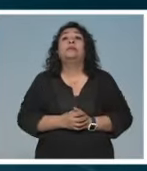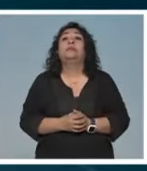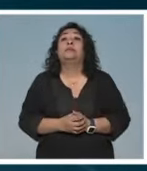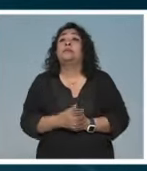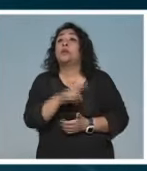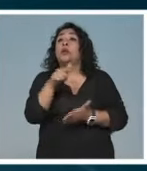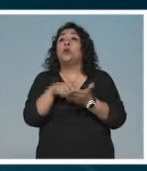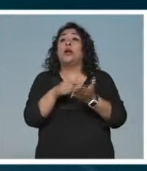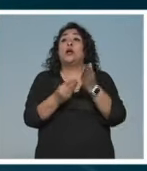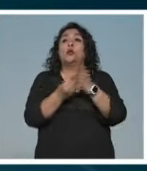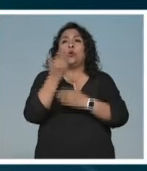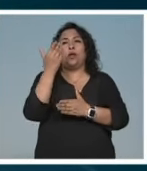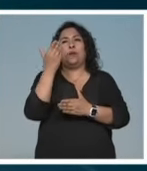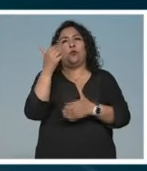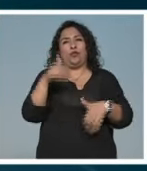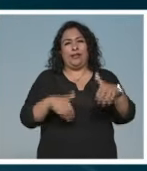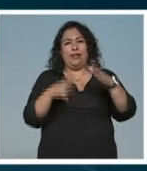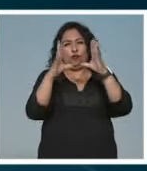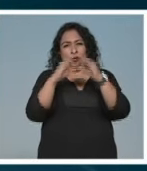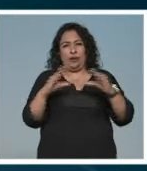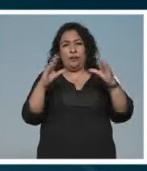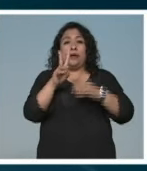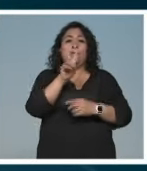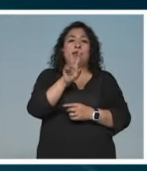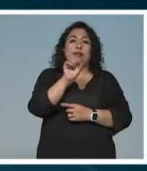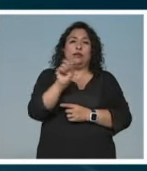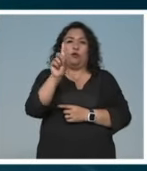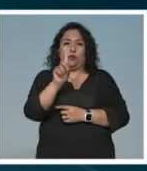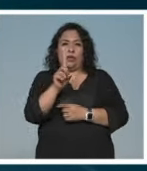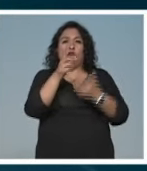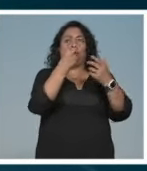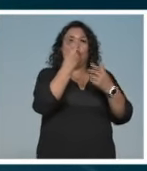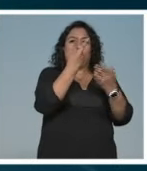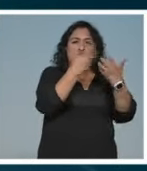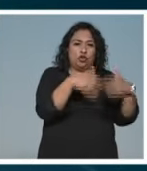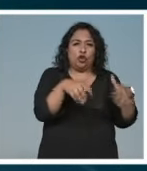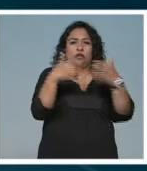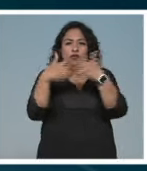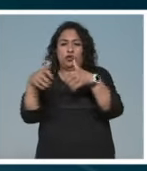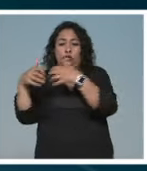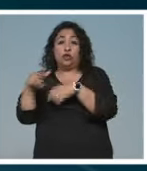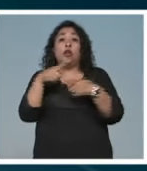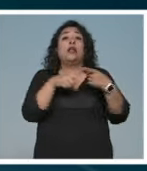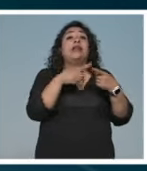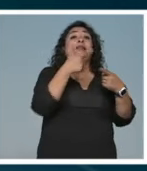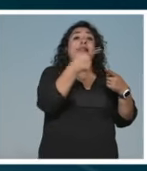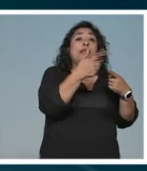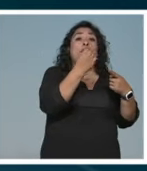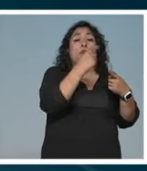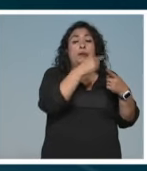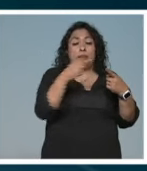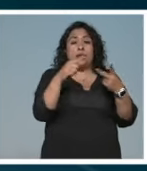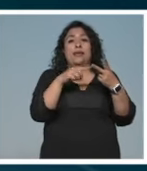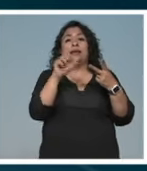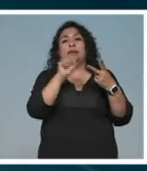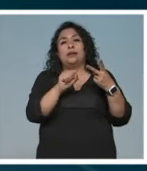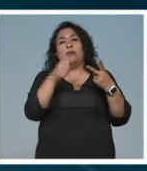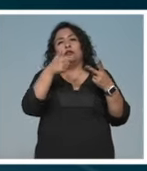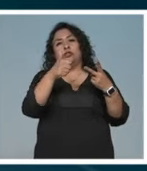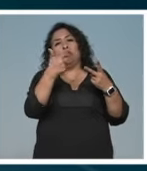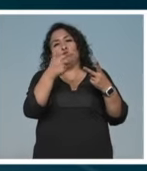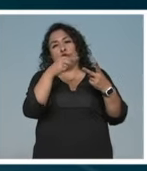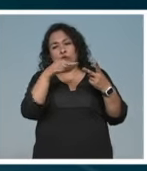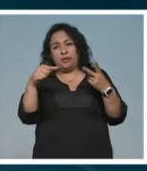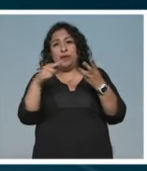Estamos en el Nuevo Teatro Libanés, viernes, sábado y domingo, con dos funciones cada día, viernes 7:30, sábado 6:30